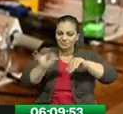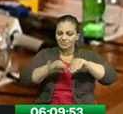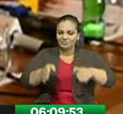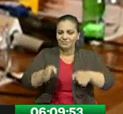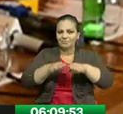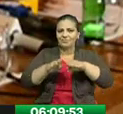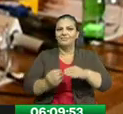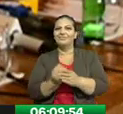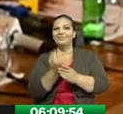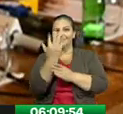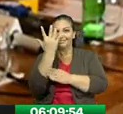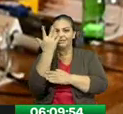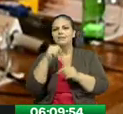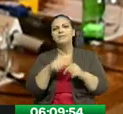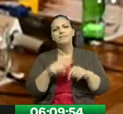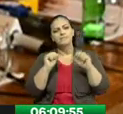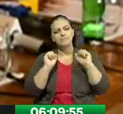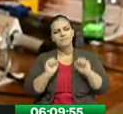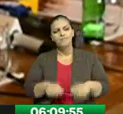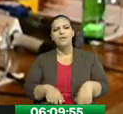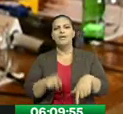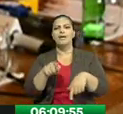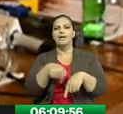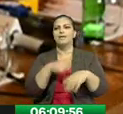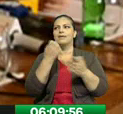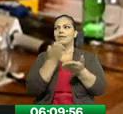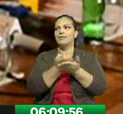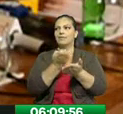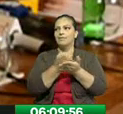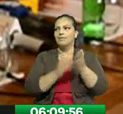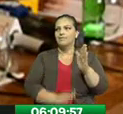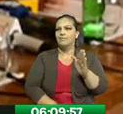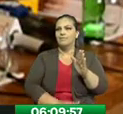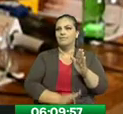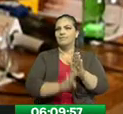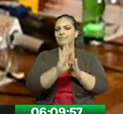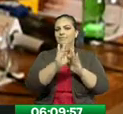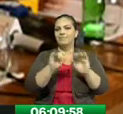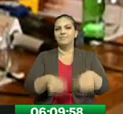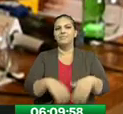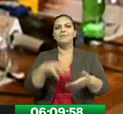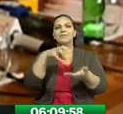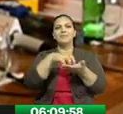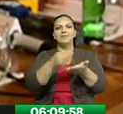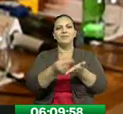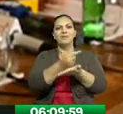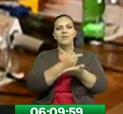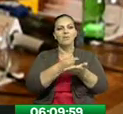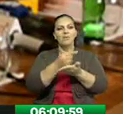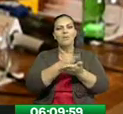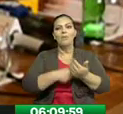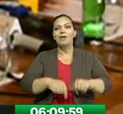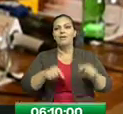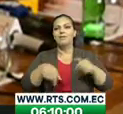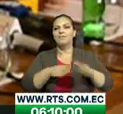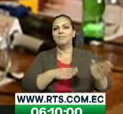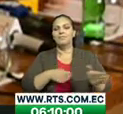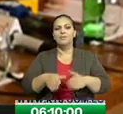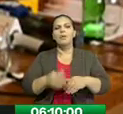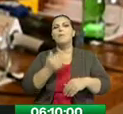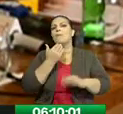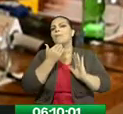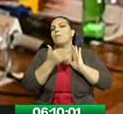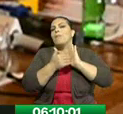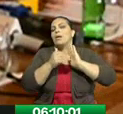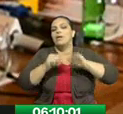de una economía sostenible y de eso se trata el 'guaje' gastronómico poder usar está la amazónica la mazorca